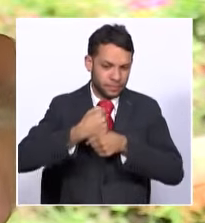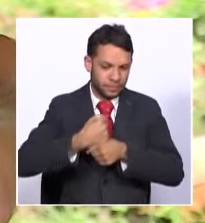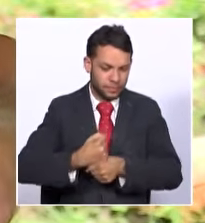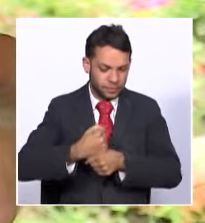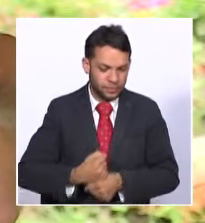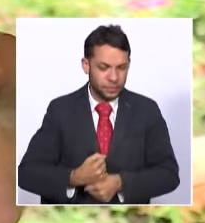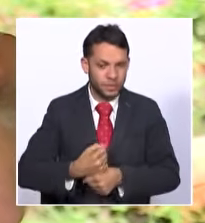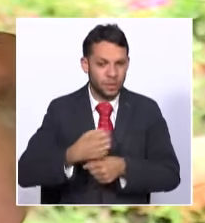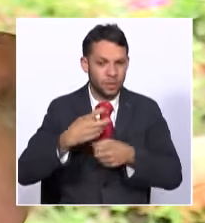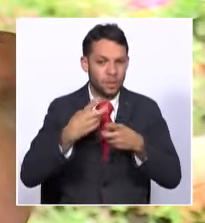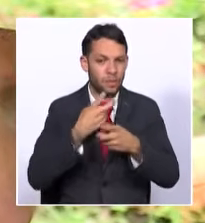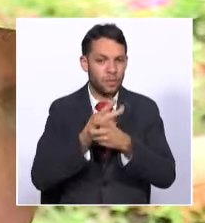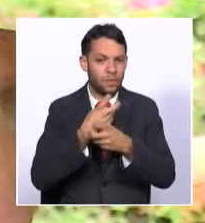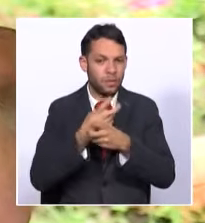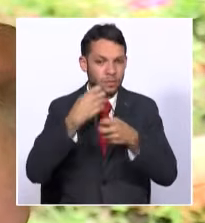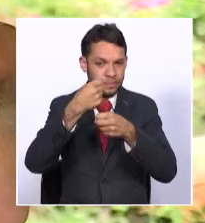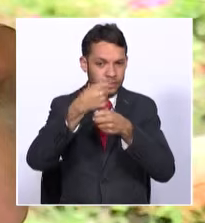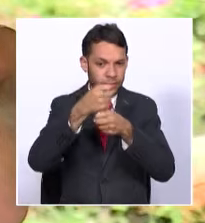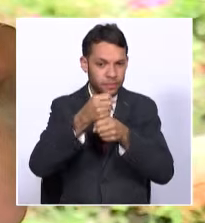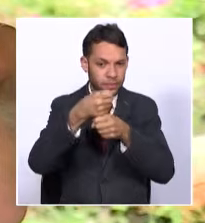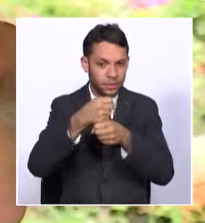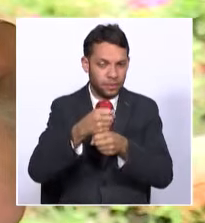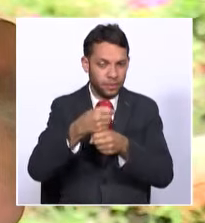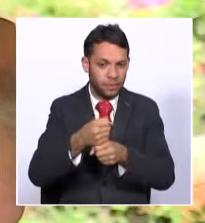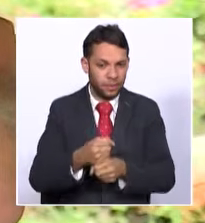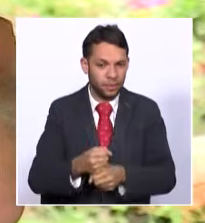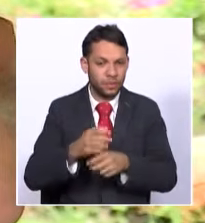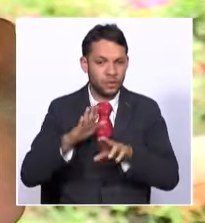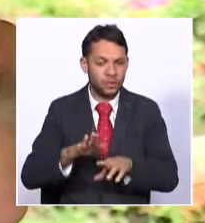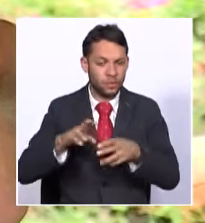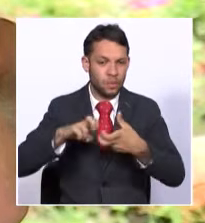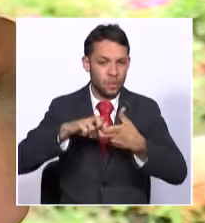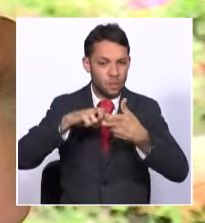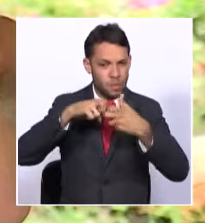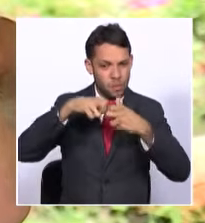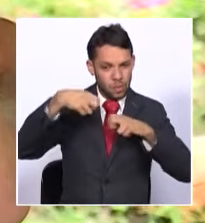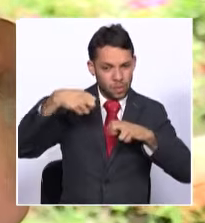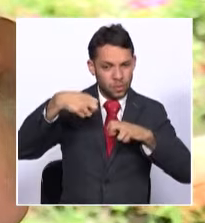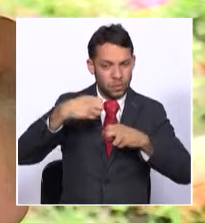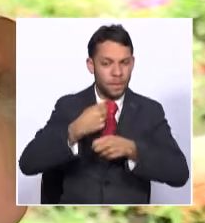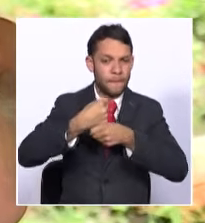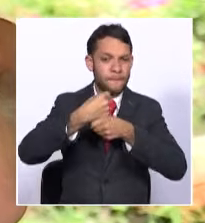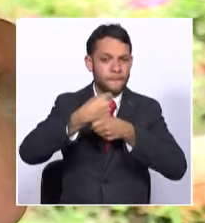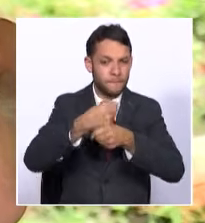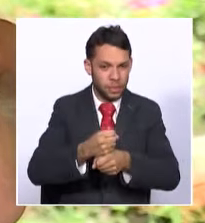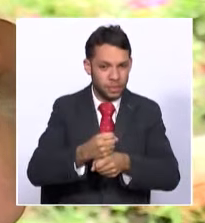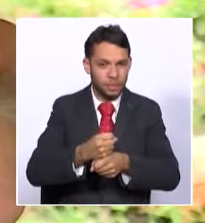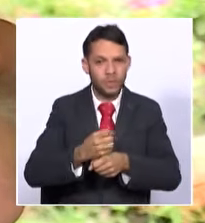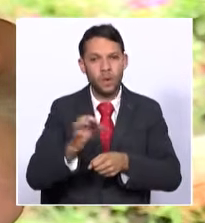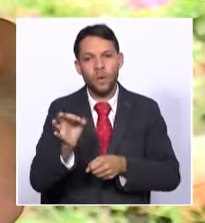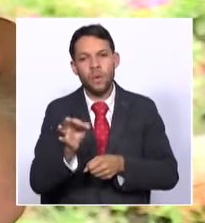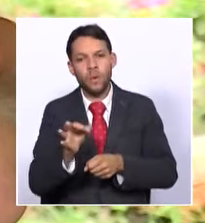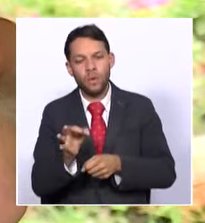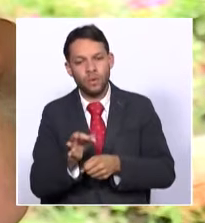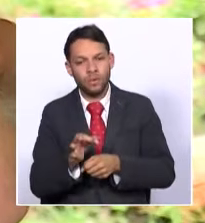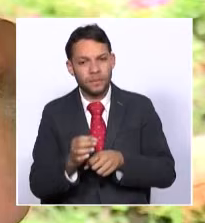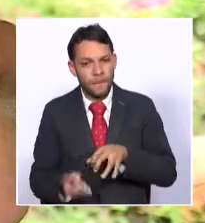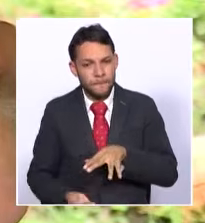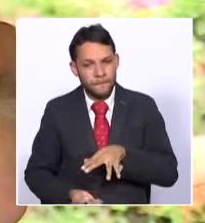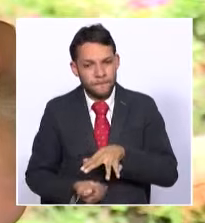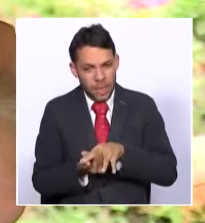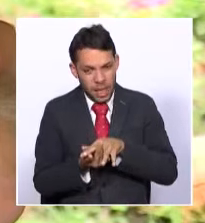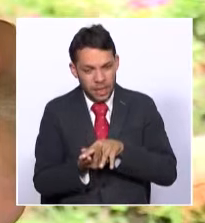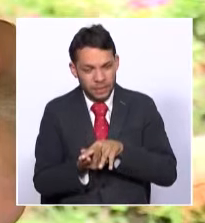ser por el recorrido, o sea, un musculito me lo aprieta, o desde aquí, desde el nacimiento, donde nace el nervio,